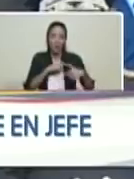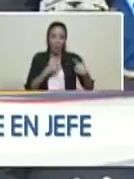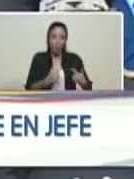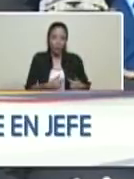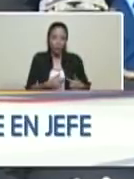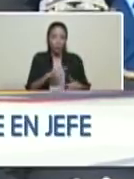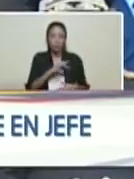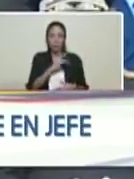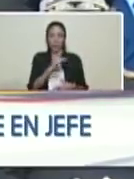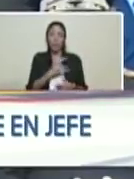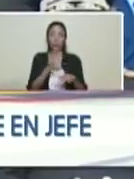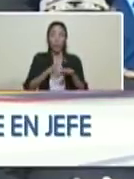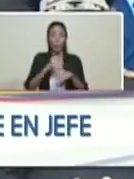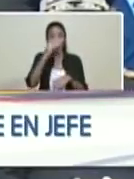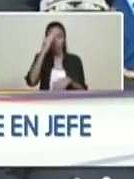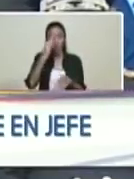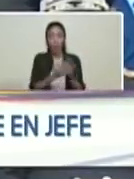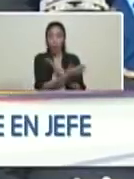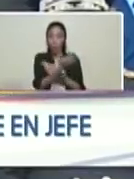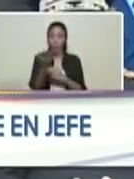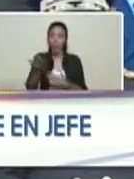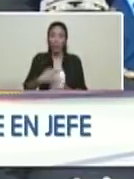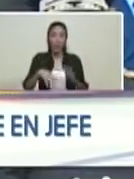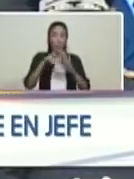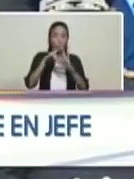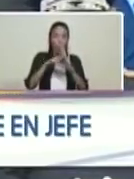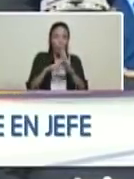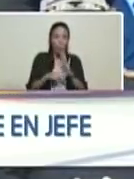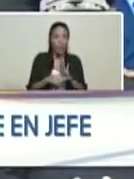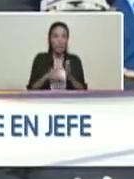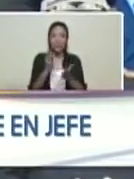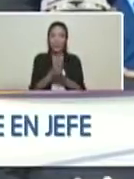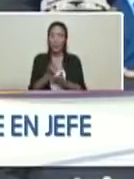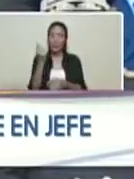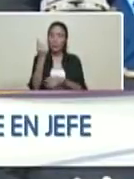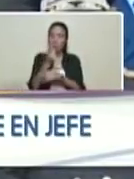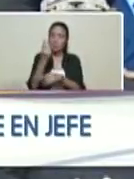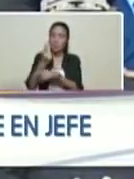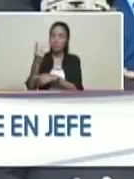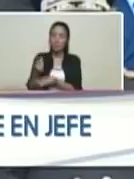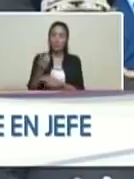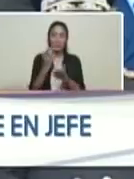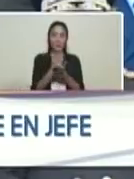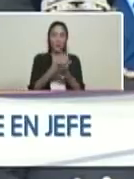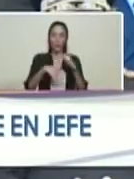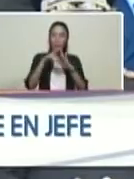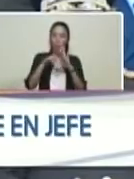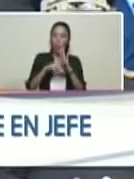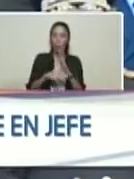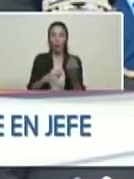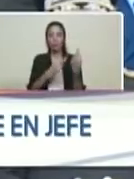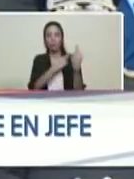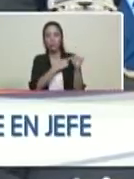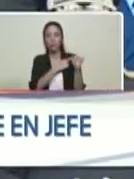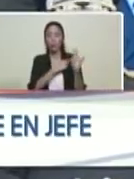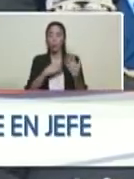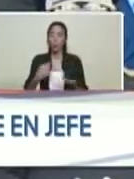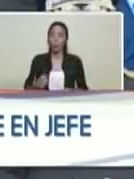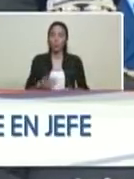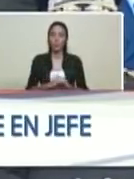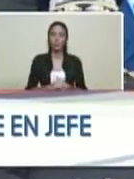porque sé que ustedes cumplen cada palabra cada frase cada compromiso que asumen